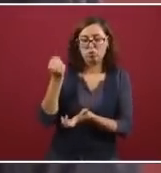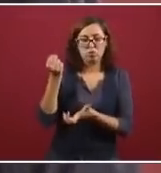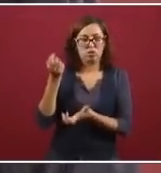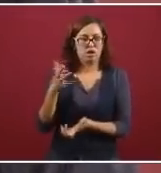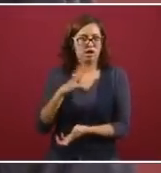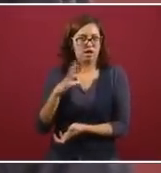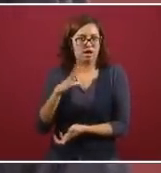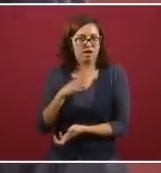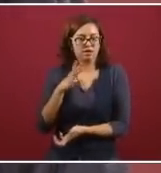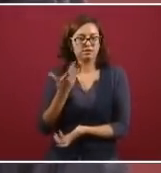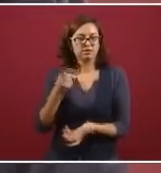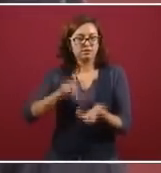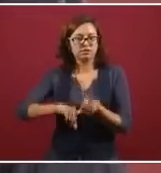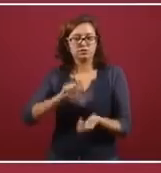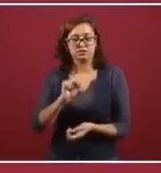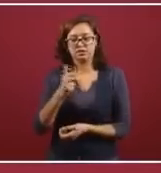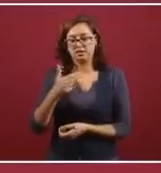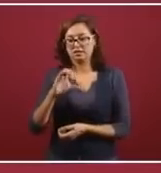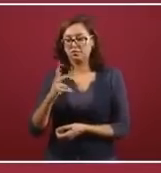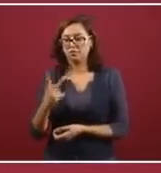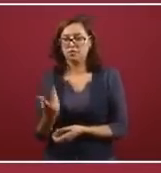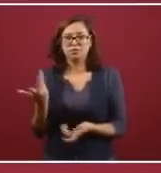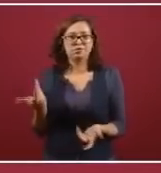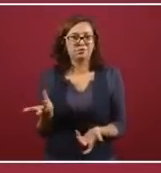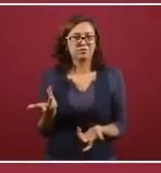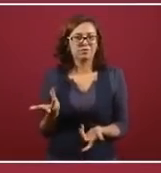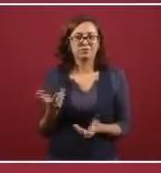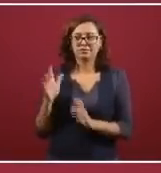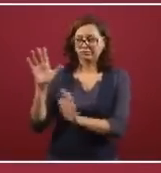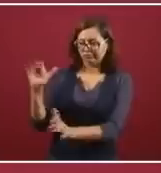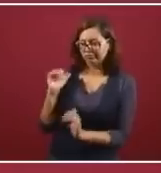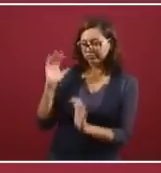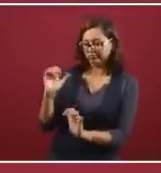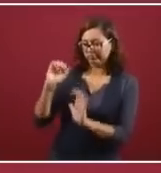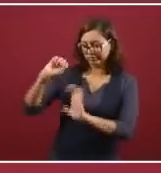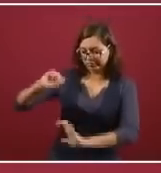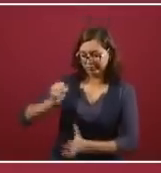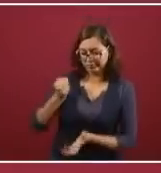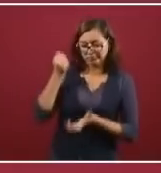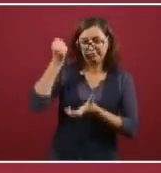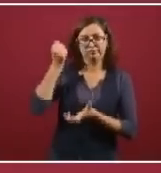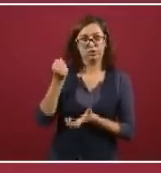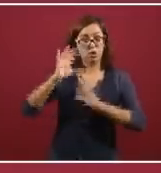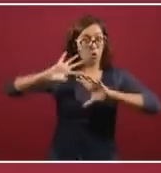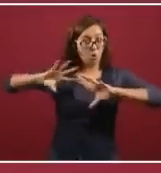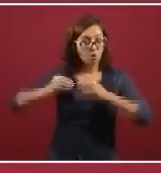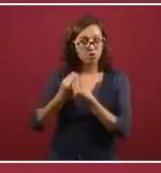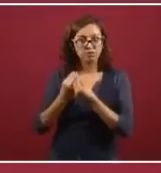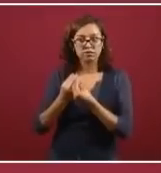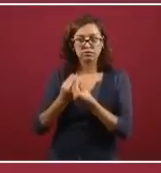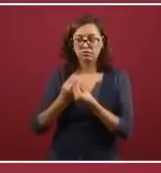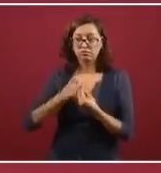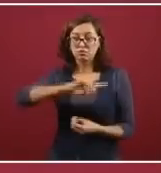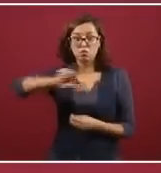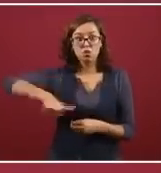a la hacienda pública, porque no se puede gastar más de lo que